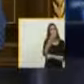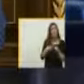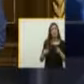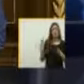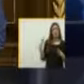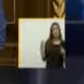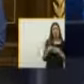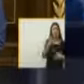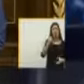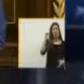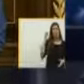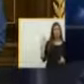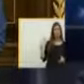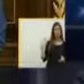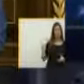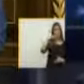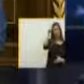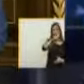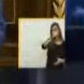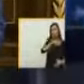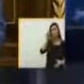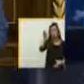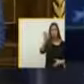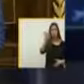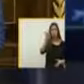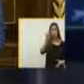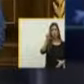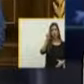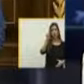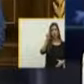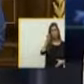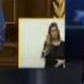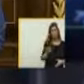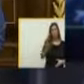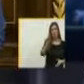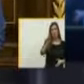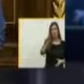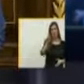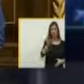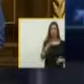creo que es una apelación que tiene siempre una cierta eficacia, ¿no? Hay una parte del público, igual que